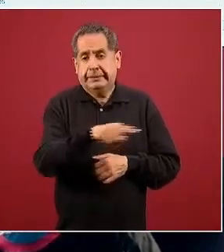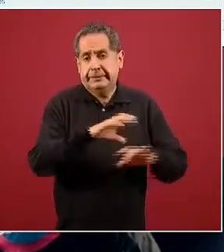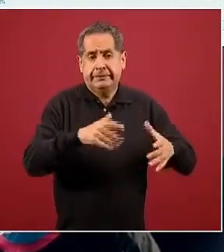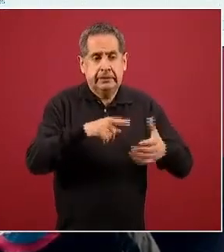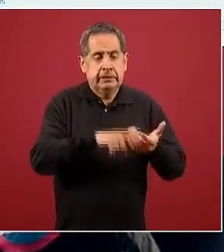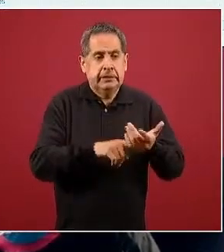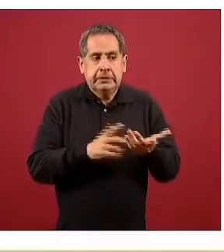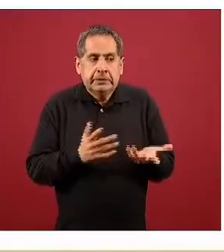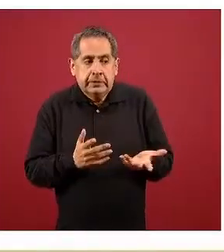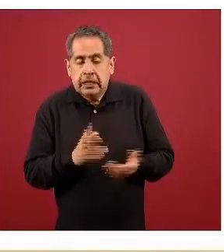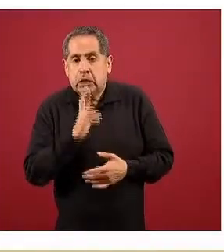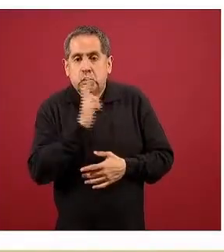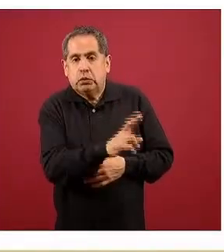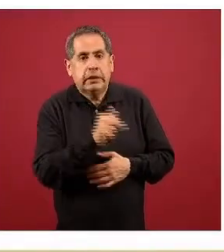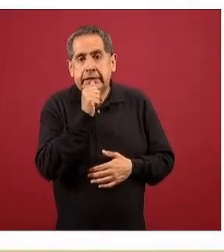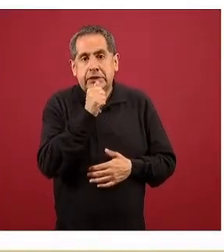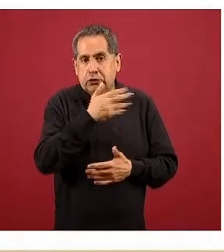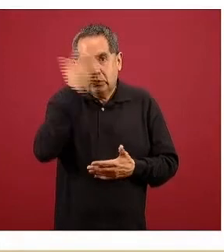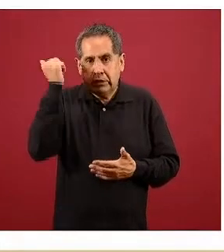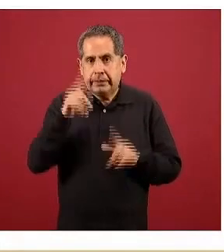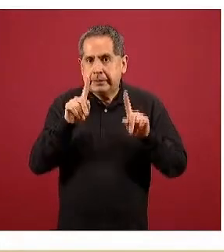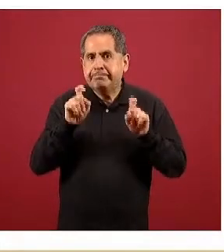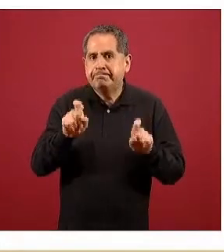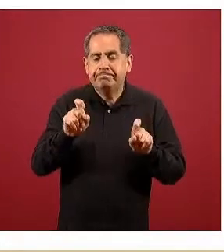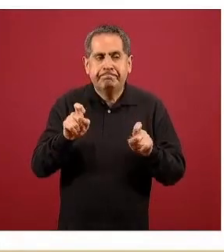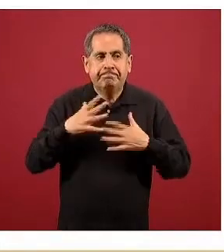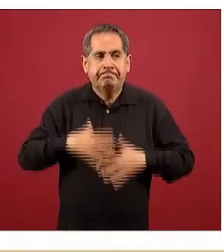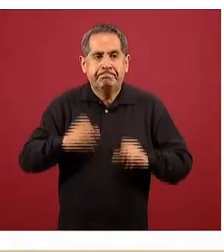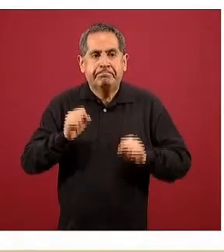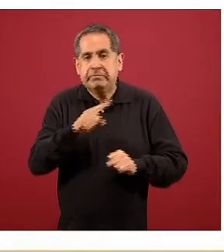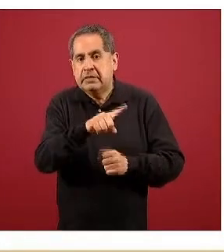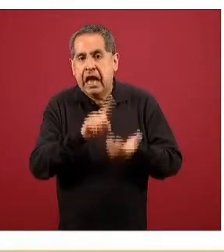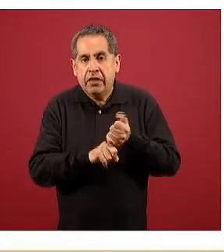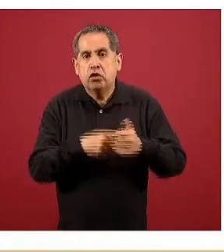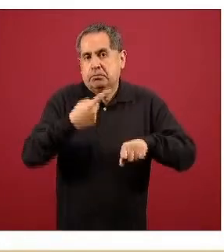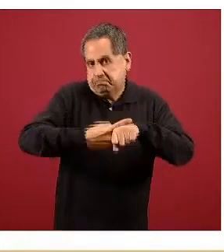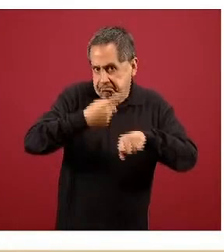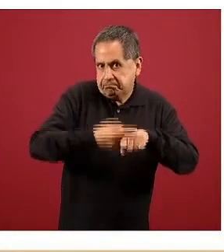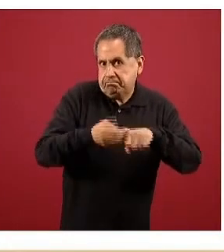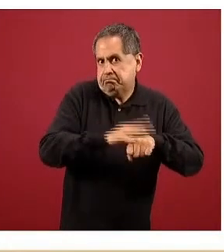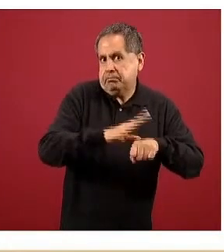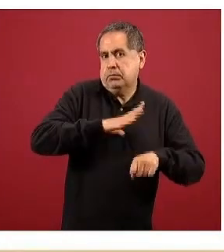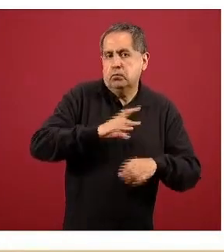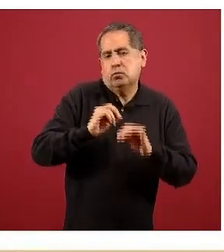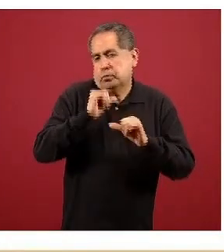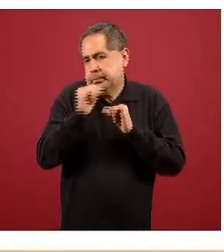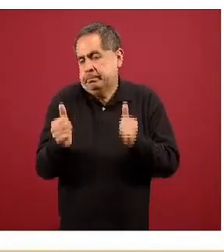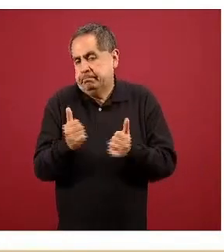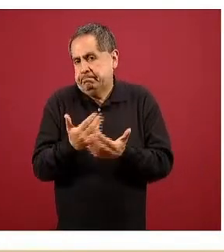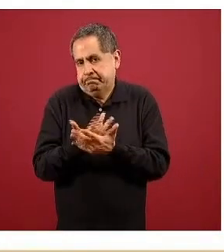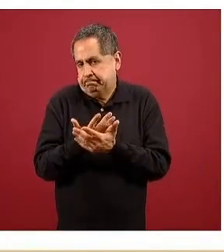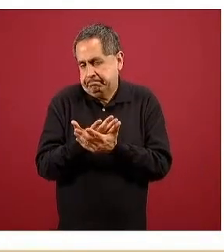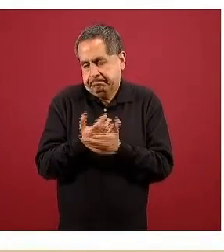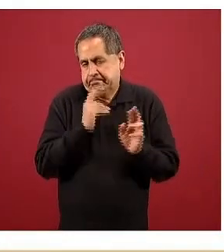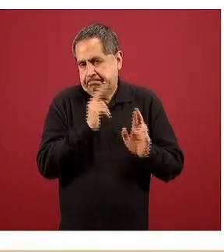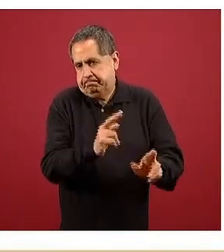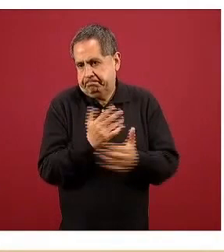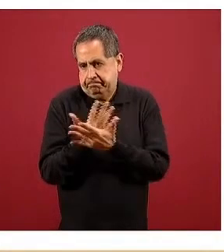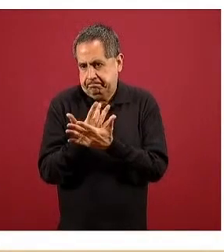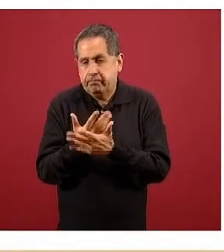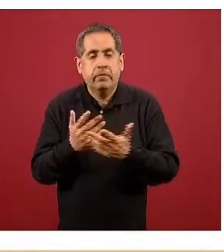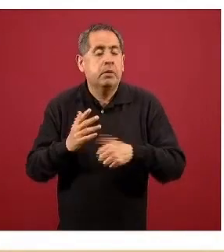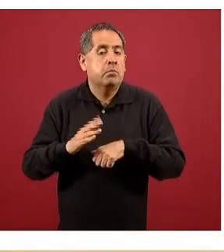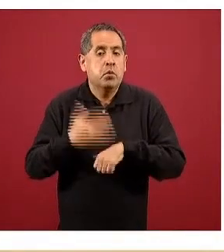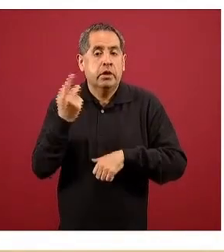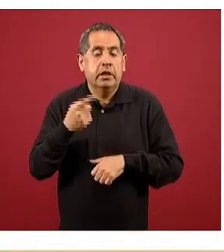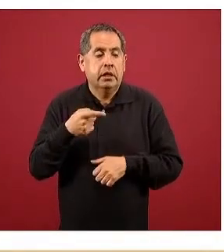en espera de su resultado para saber si son positivos o negativos a SARS-CoV-2, pero esto, lo más